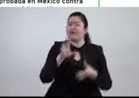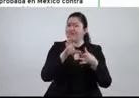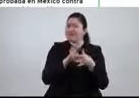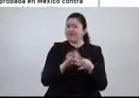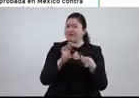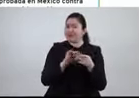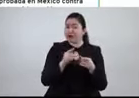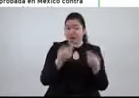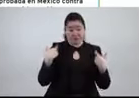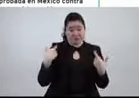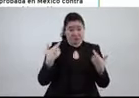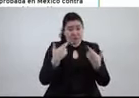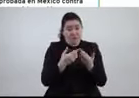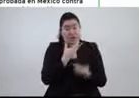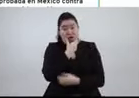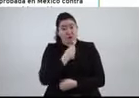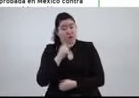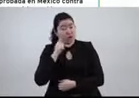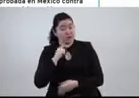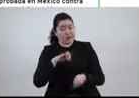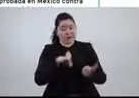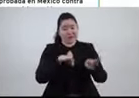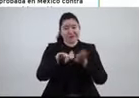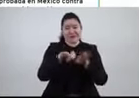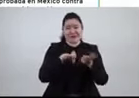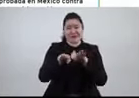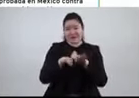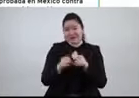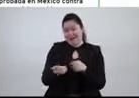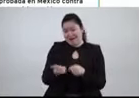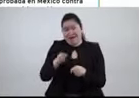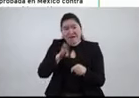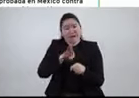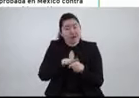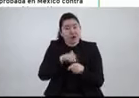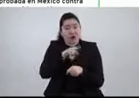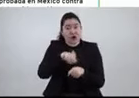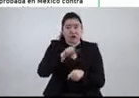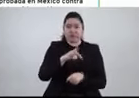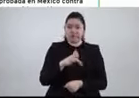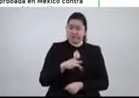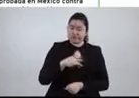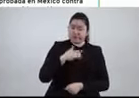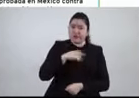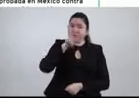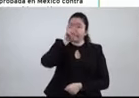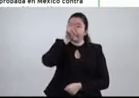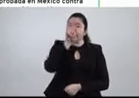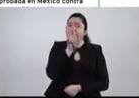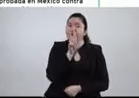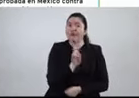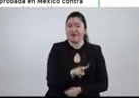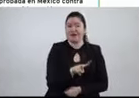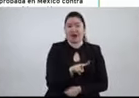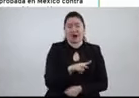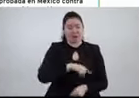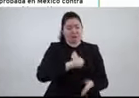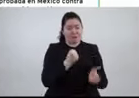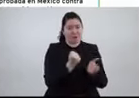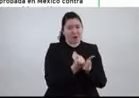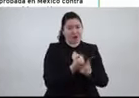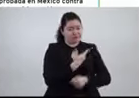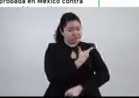y maestros, trabajadores administrativos y los que formamos la comunidad educativa tengan la certeza de que están teniendo una gran vacuna